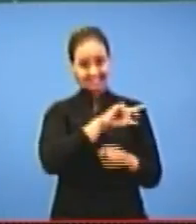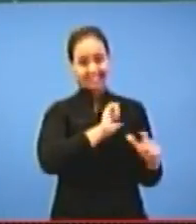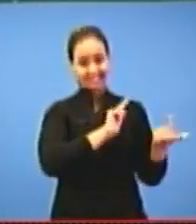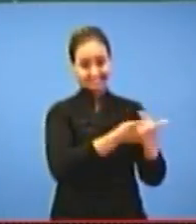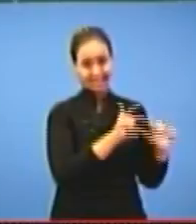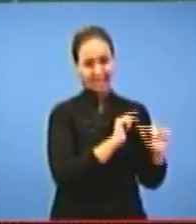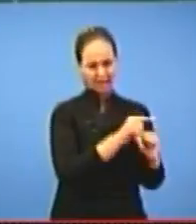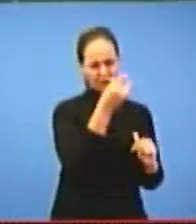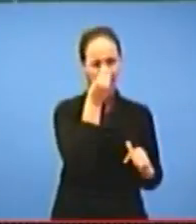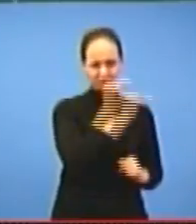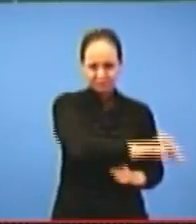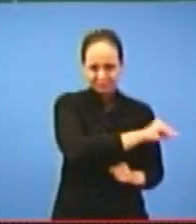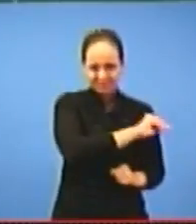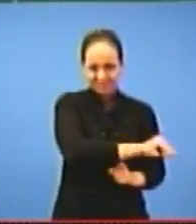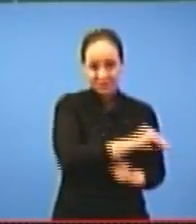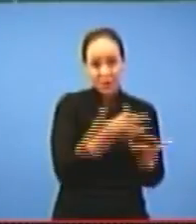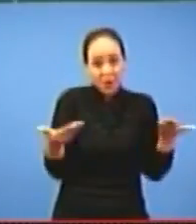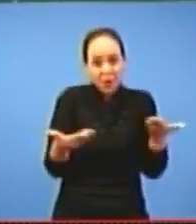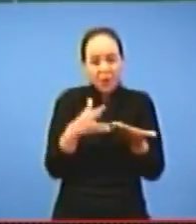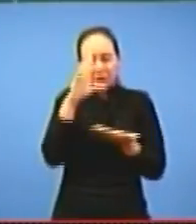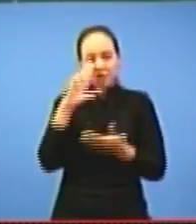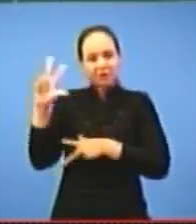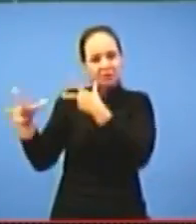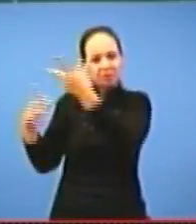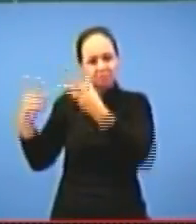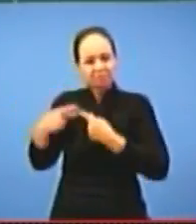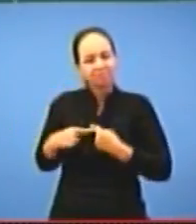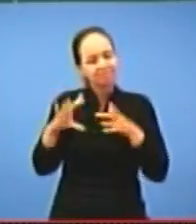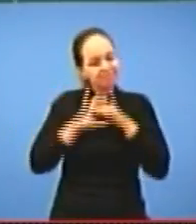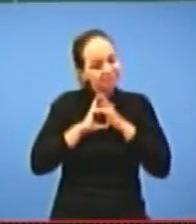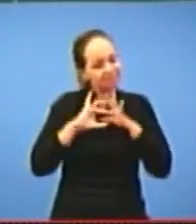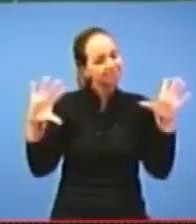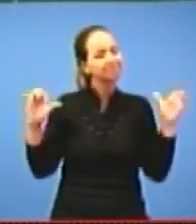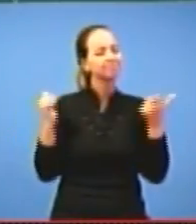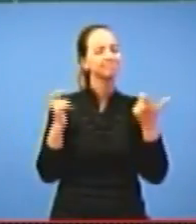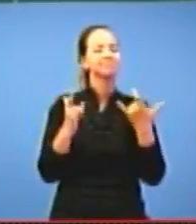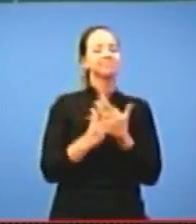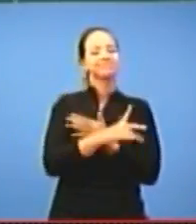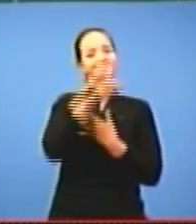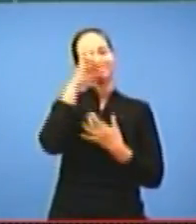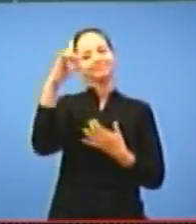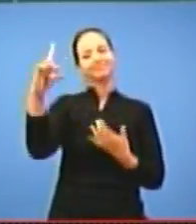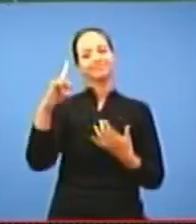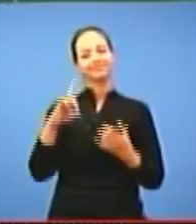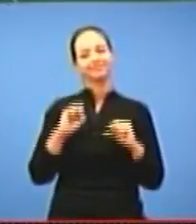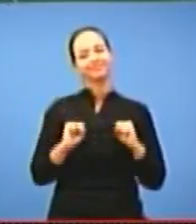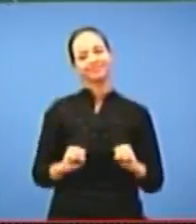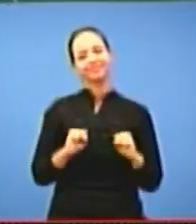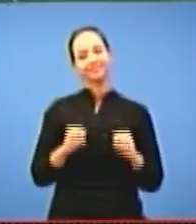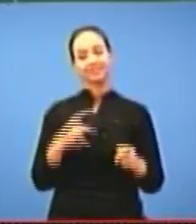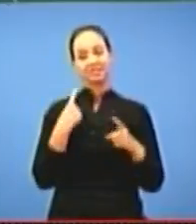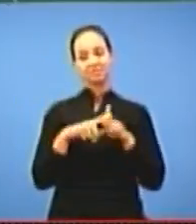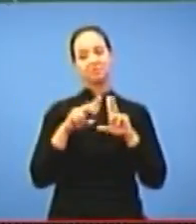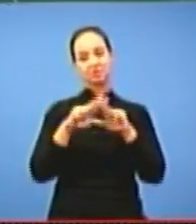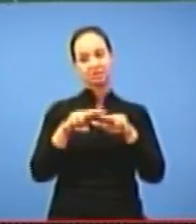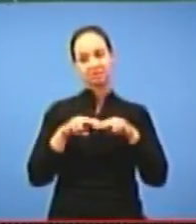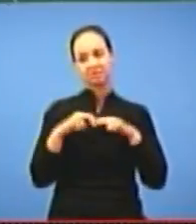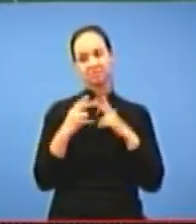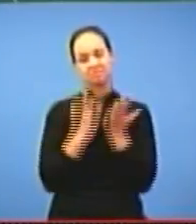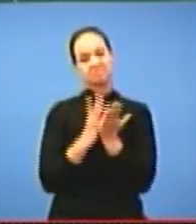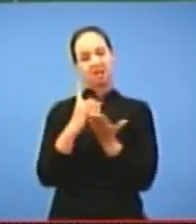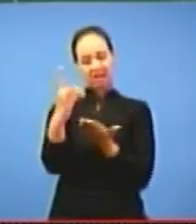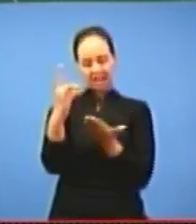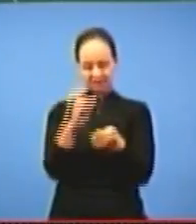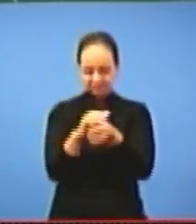despreció, hoy está con nosotros. Todo. Los hermanos pueden hasta glorificar al Señor por esto. Todo, la palabra está con